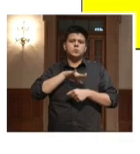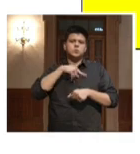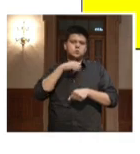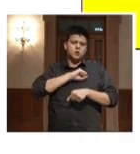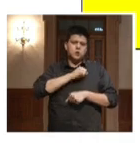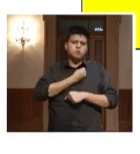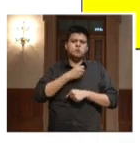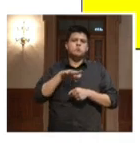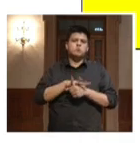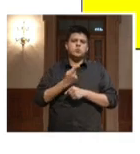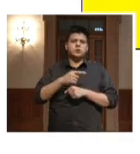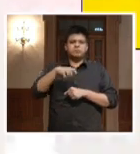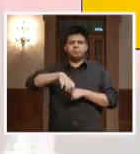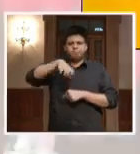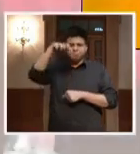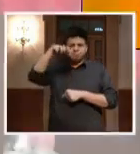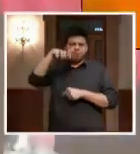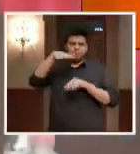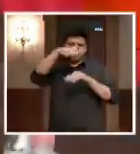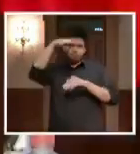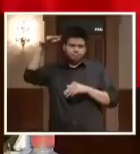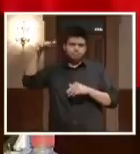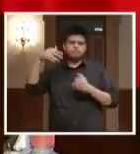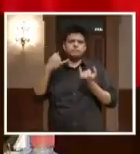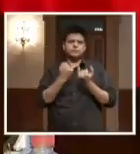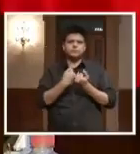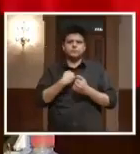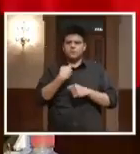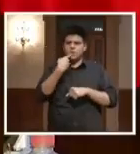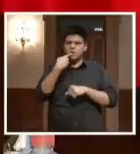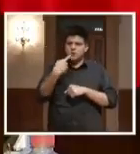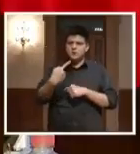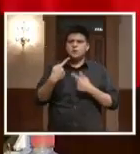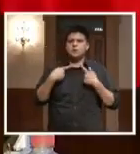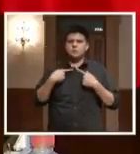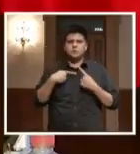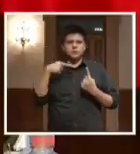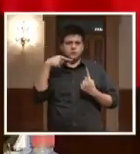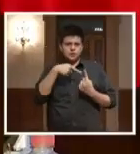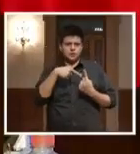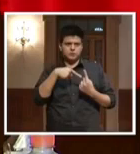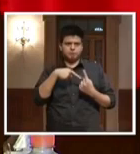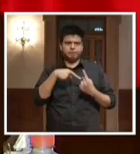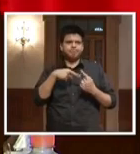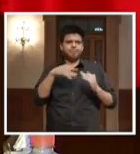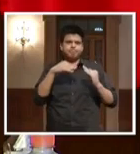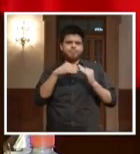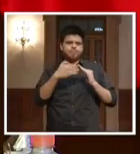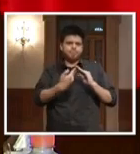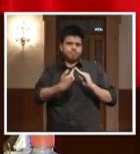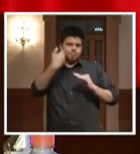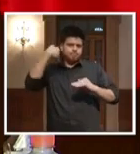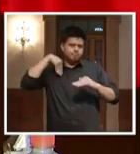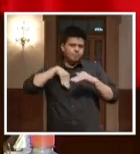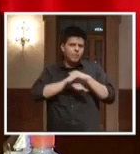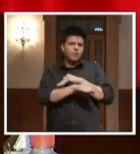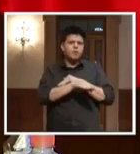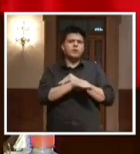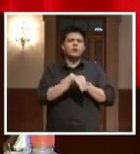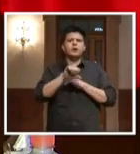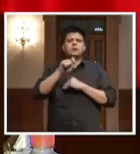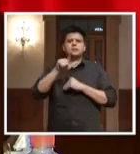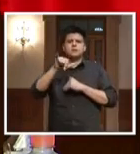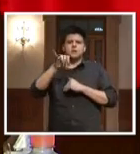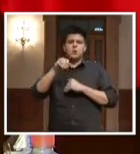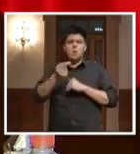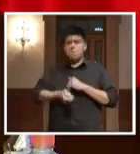¿verdad? Un paciente de 88 años. También les quiero comentar que este es un paciente de asilo. Es un paciente del primer